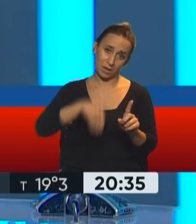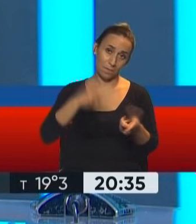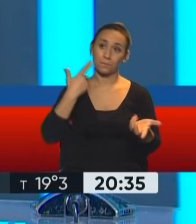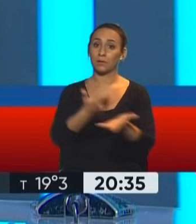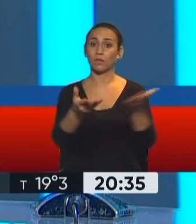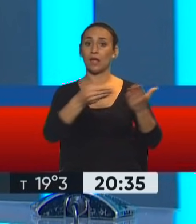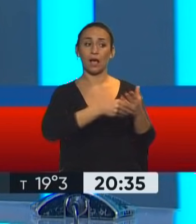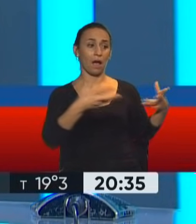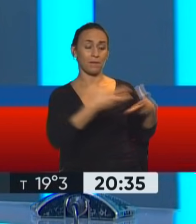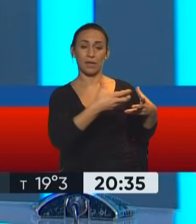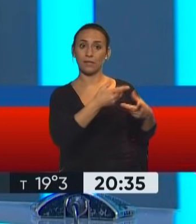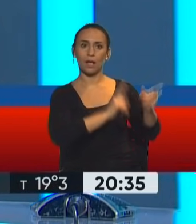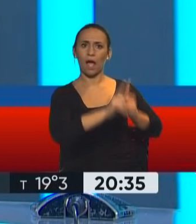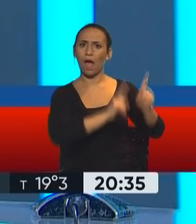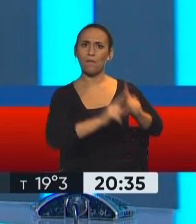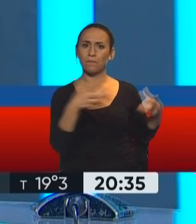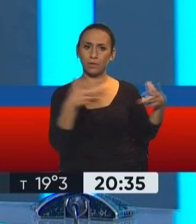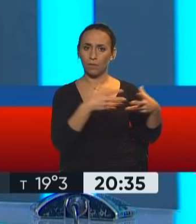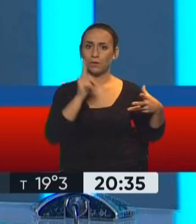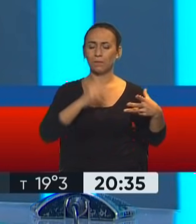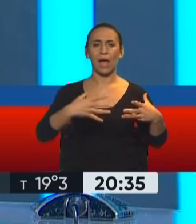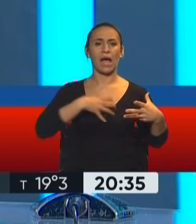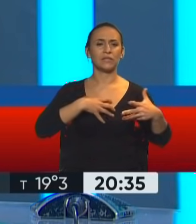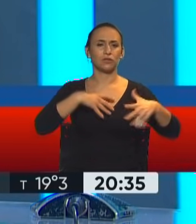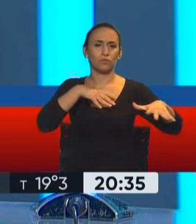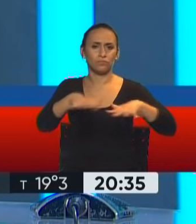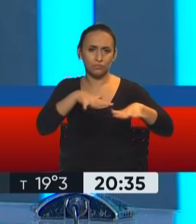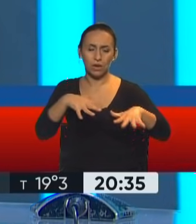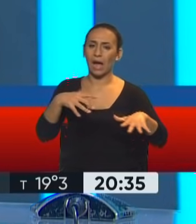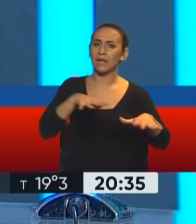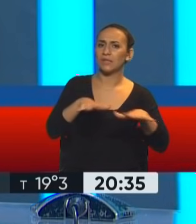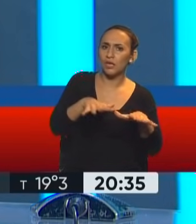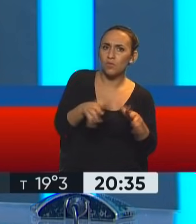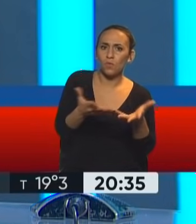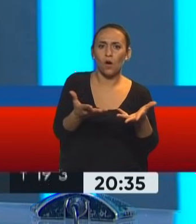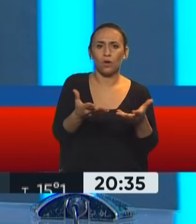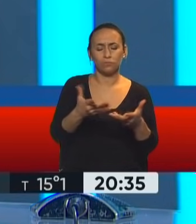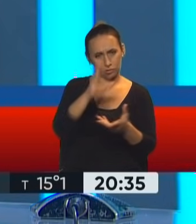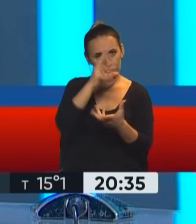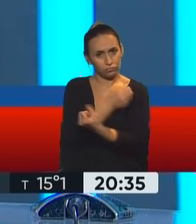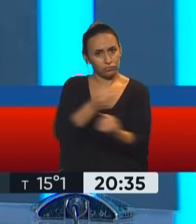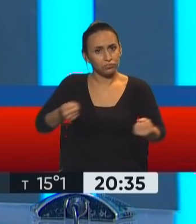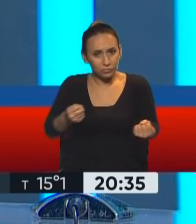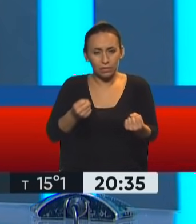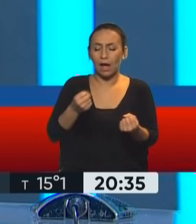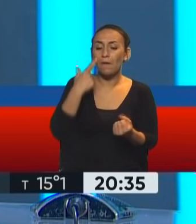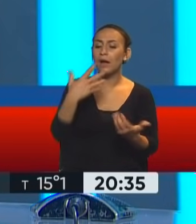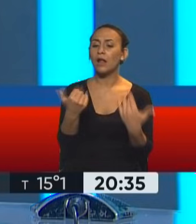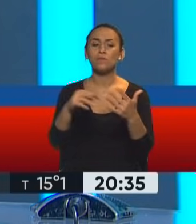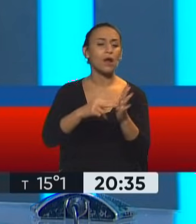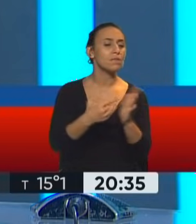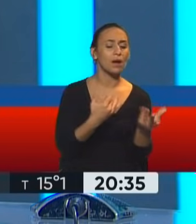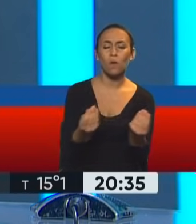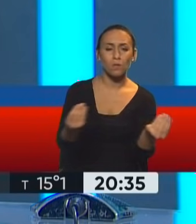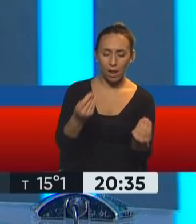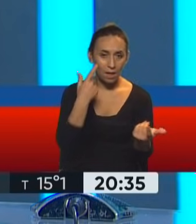no era solo un cambio de nombre, sino que era un cambio de actitud, de una actitud más activa, más de ir al frente, de ir a buscar los problemas donde estaban.